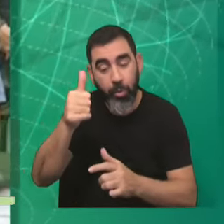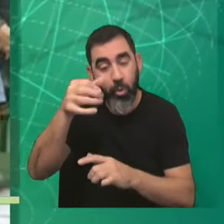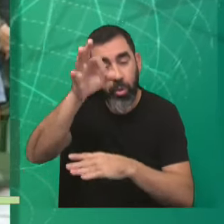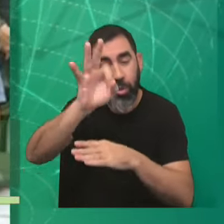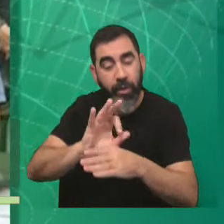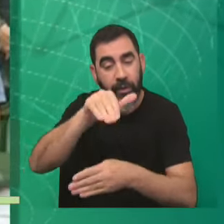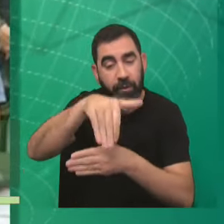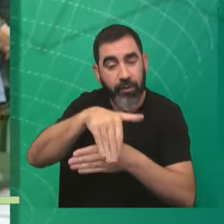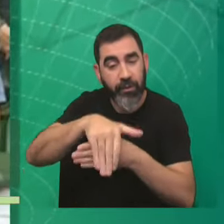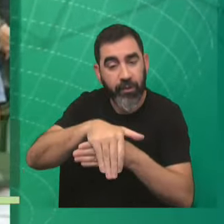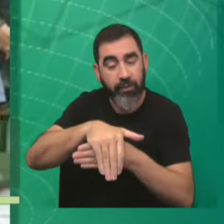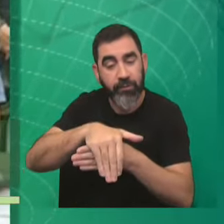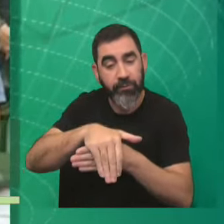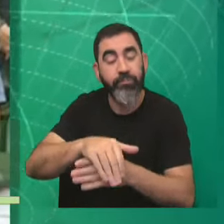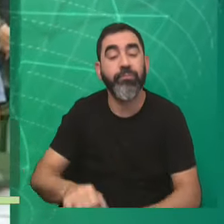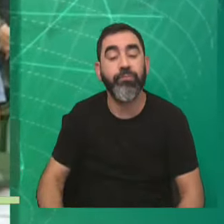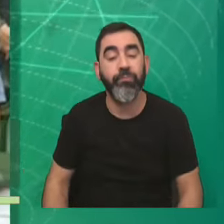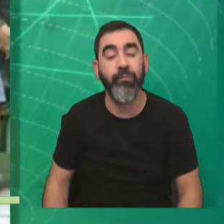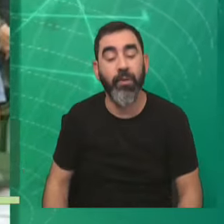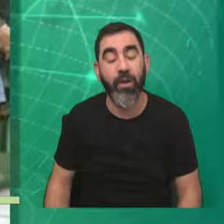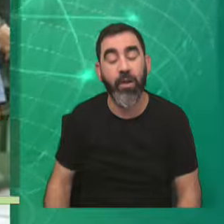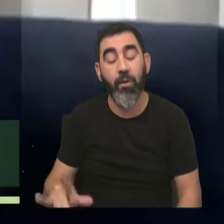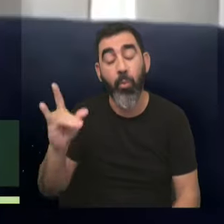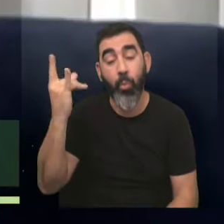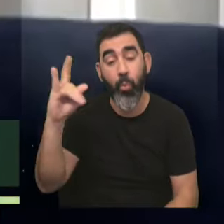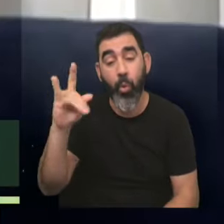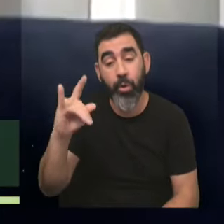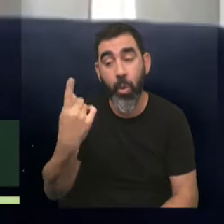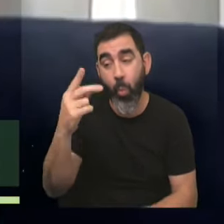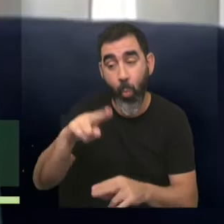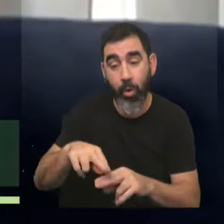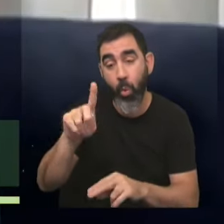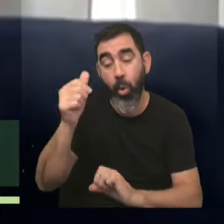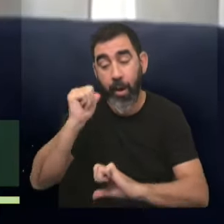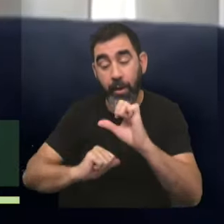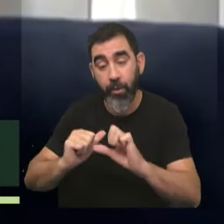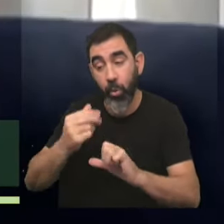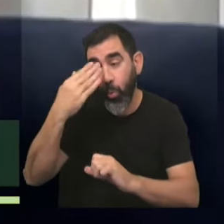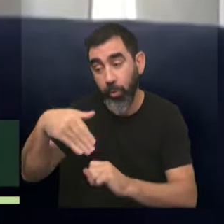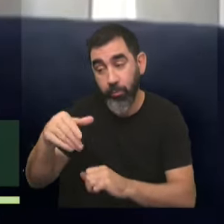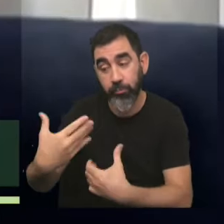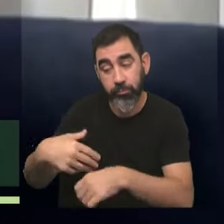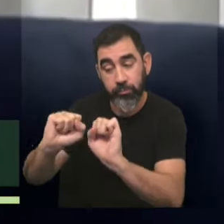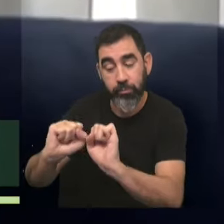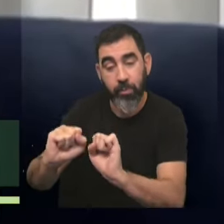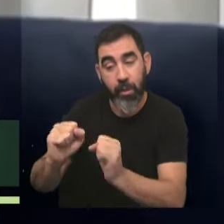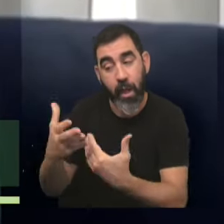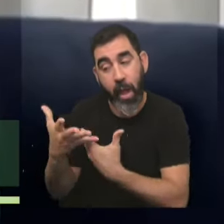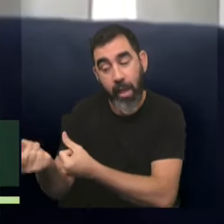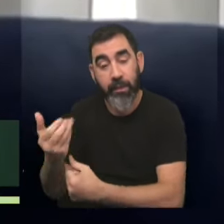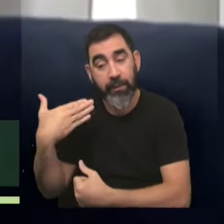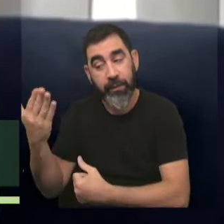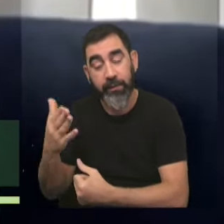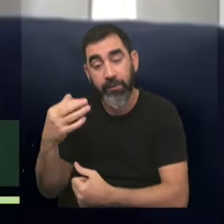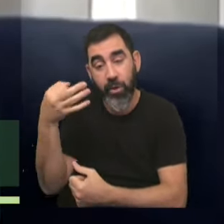tarde en la zona conocida como la enconada en Santa Cruz de la Sierra que dejó muerto y un herido este último identificado como la mano derecha del